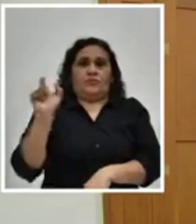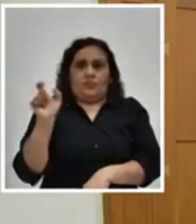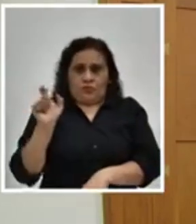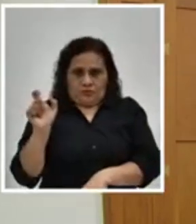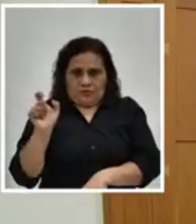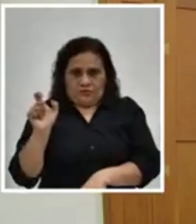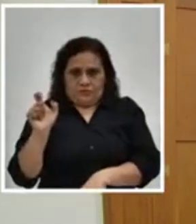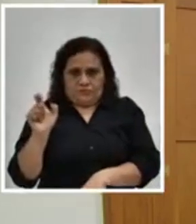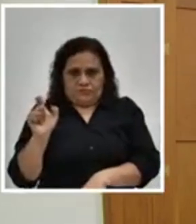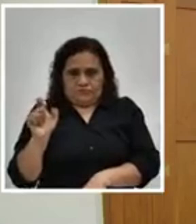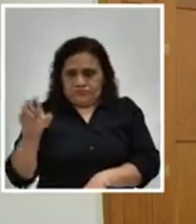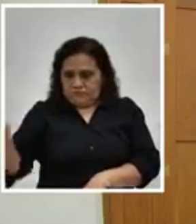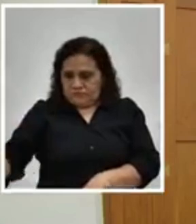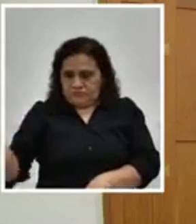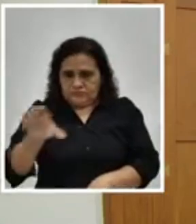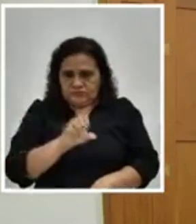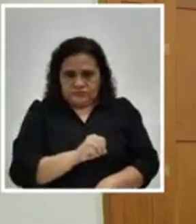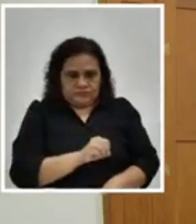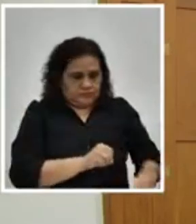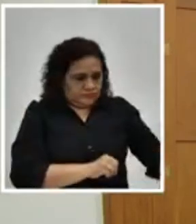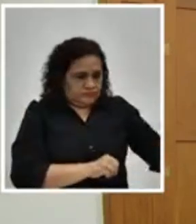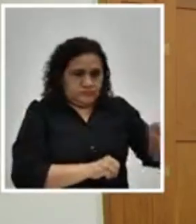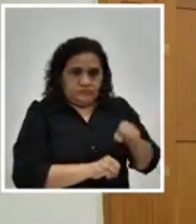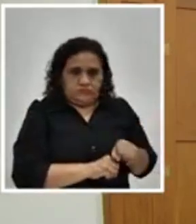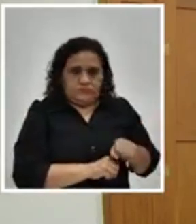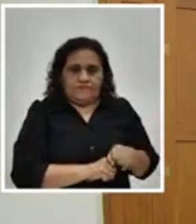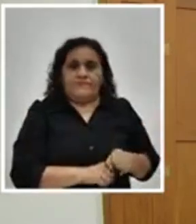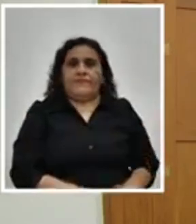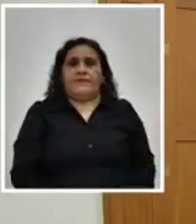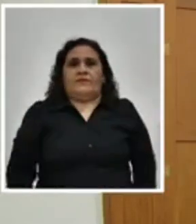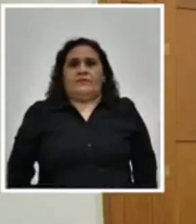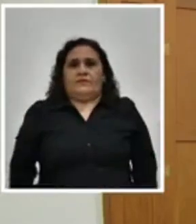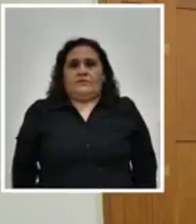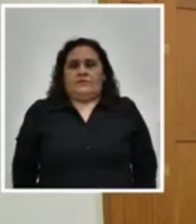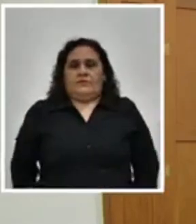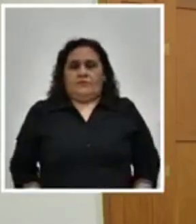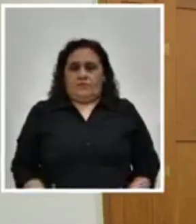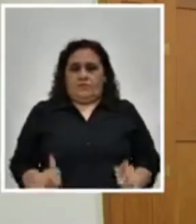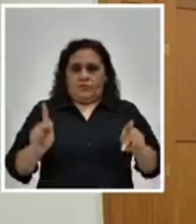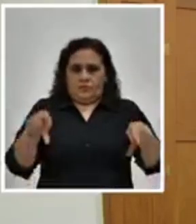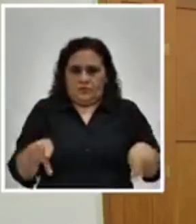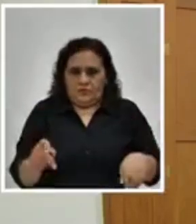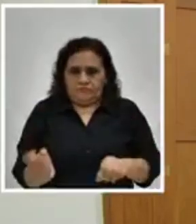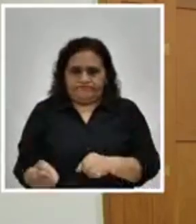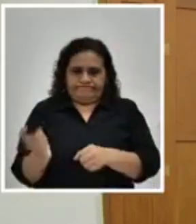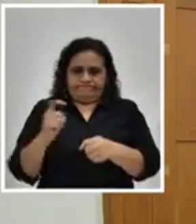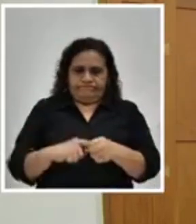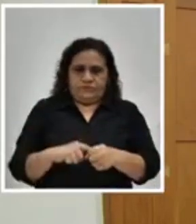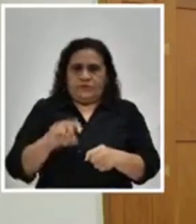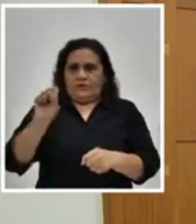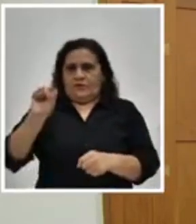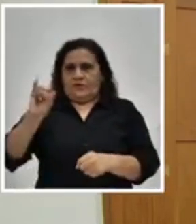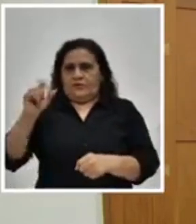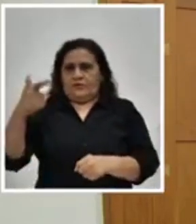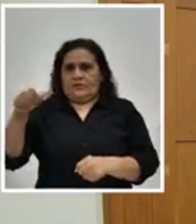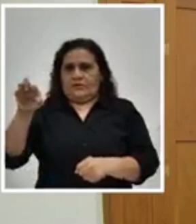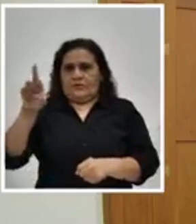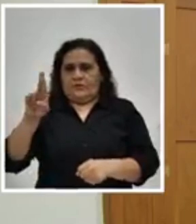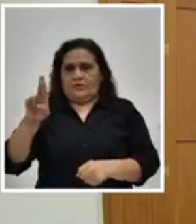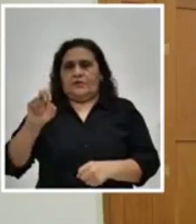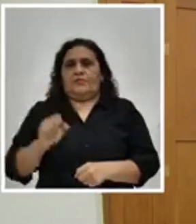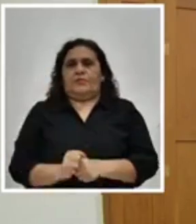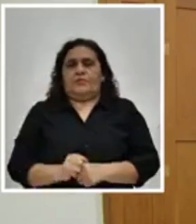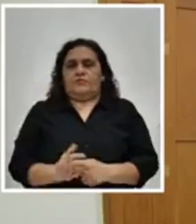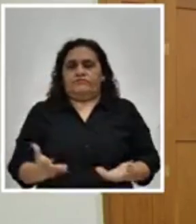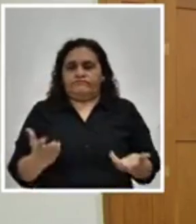recojas. Luego de que Progreso se integrara al Siger y comenzar el proceso de creación de